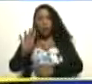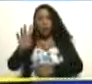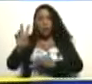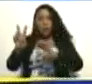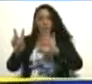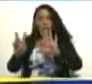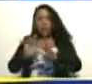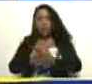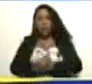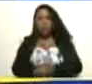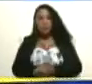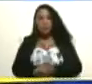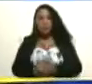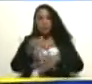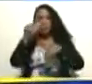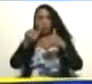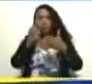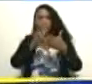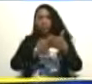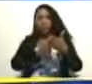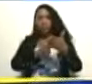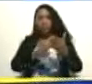10.392.947. Votos nulos,